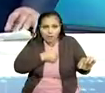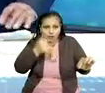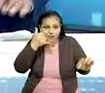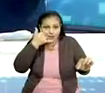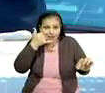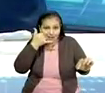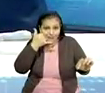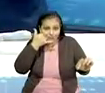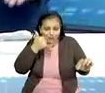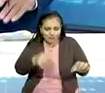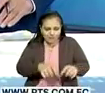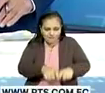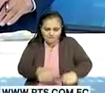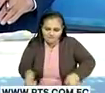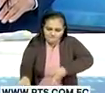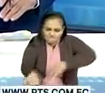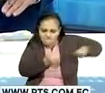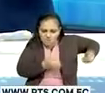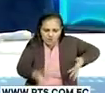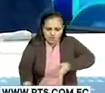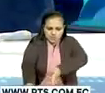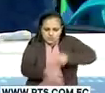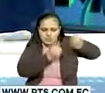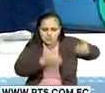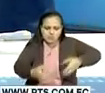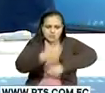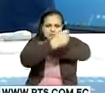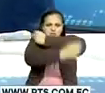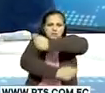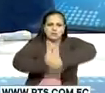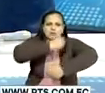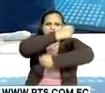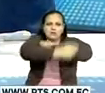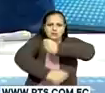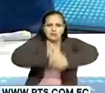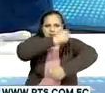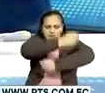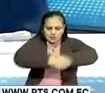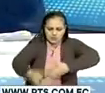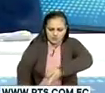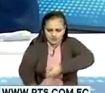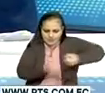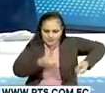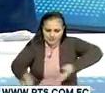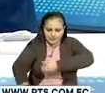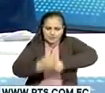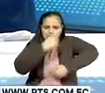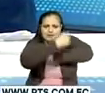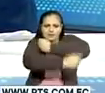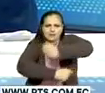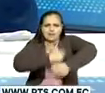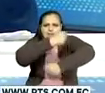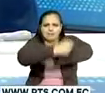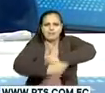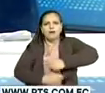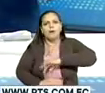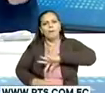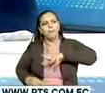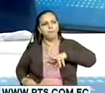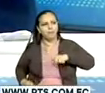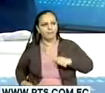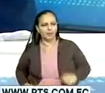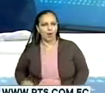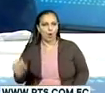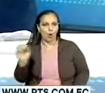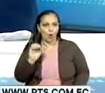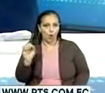que desaparecen de la ciudad y que estas personas... No precisamente pueden ser estos, pueden ser otros,